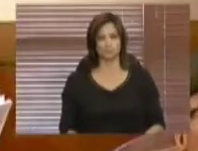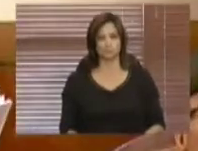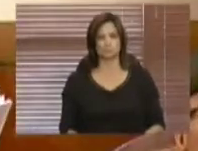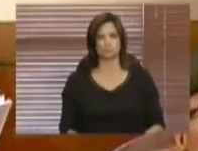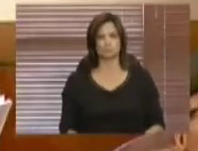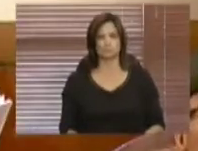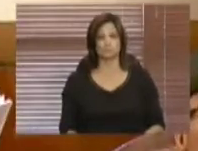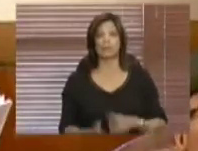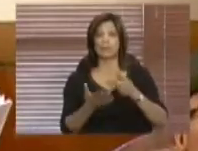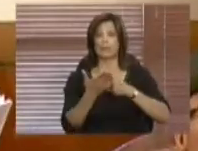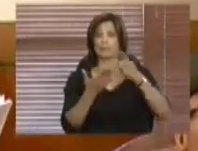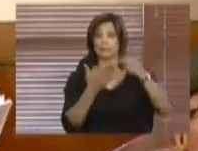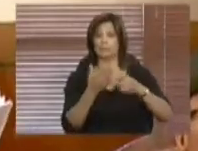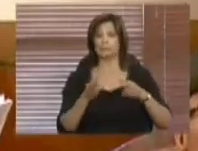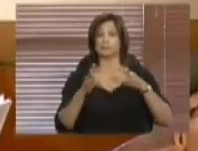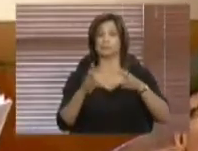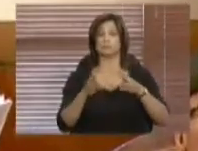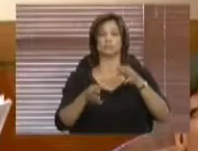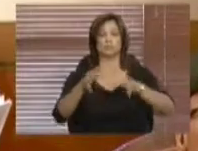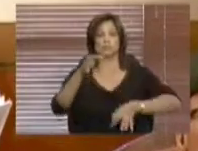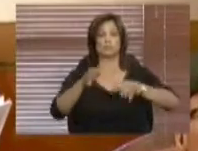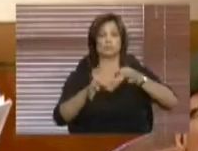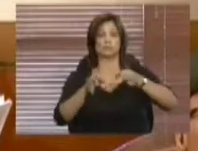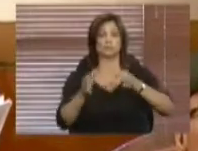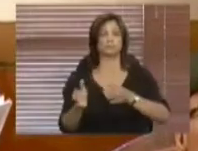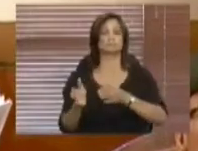Plan estratégico para el sector justicia.